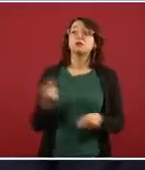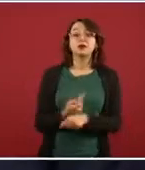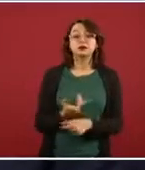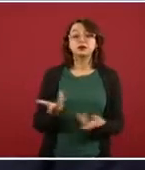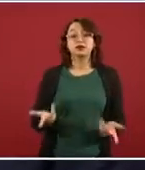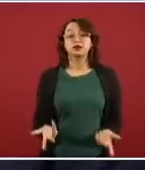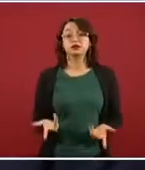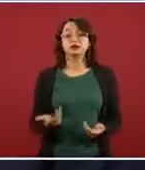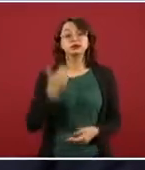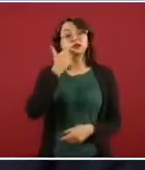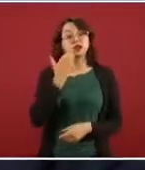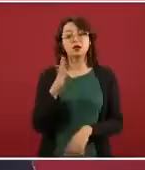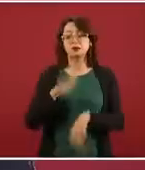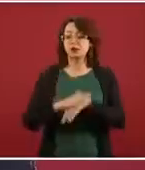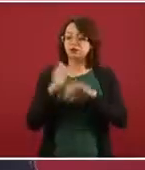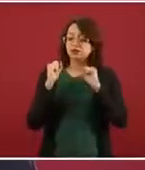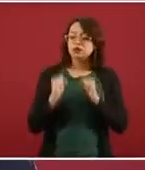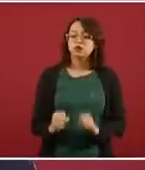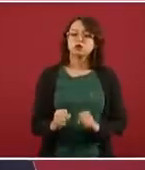Entonces, que quieren